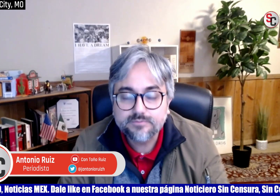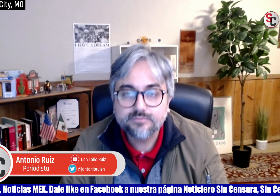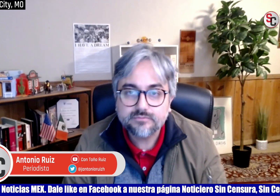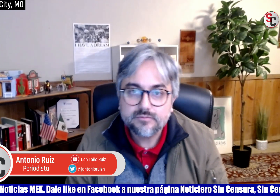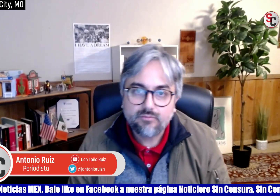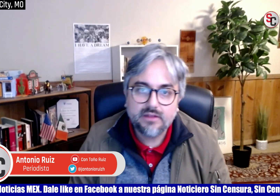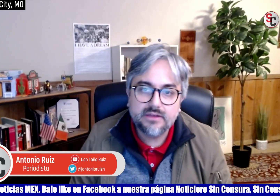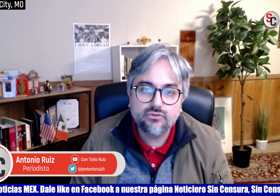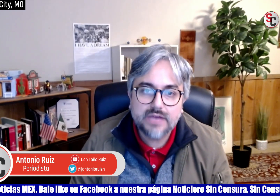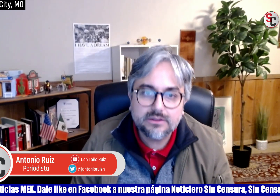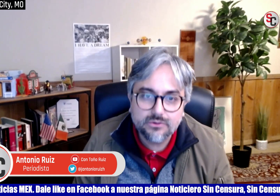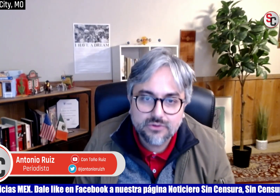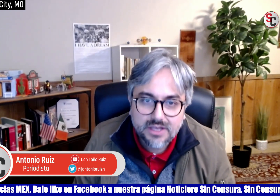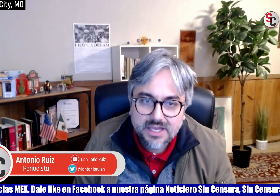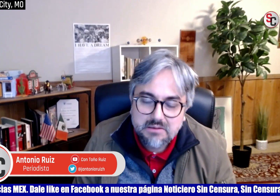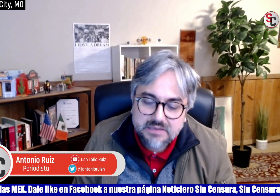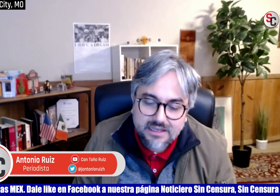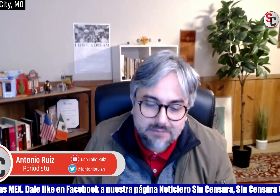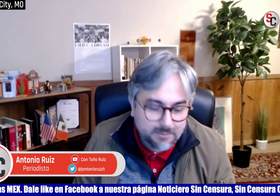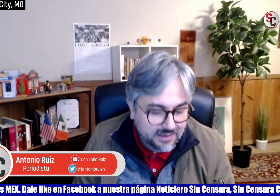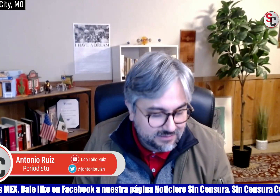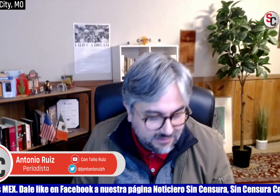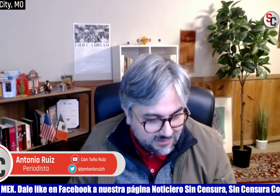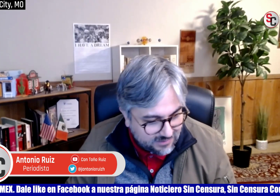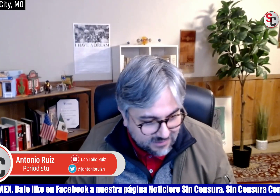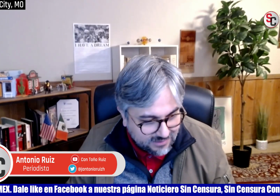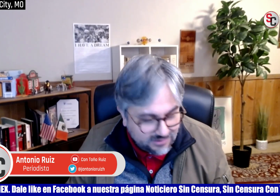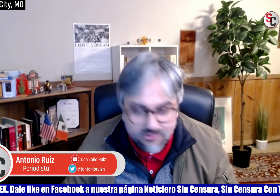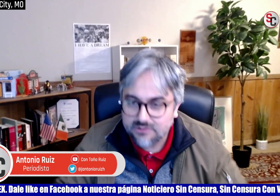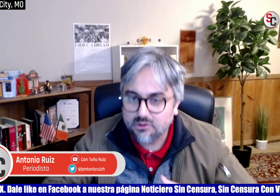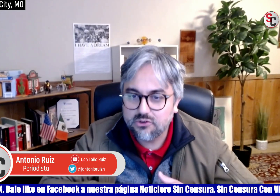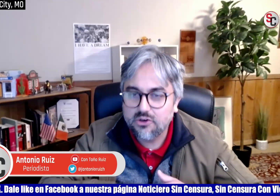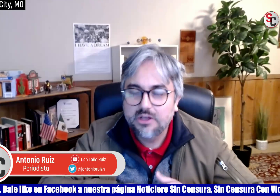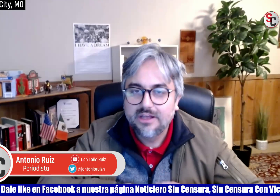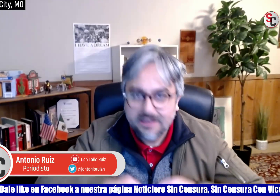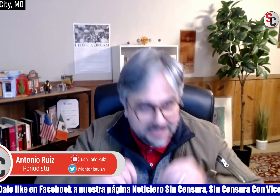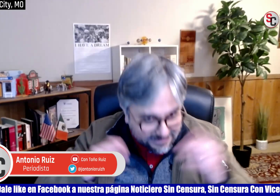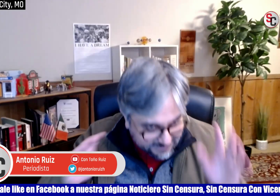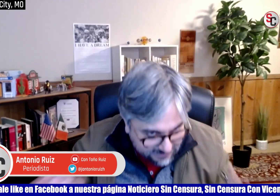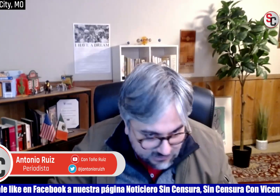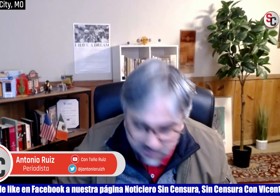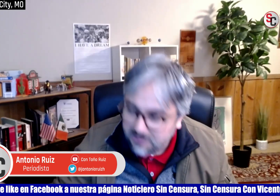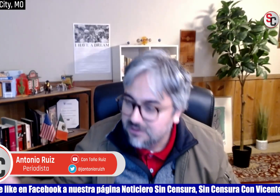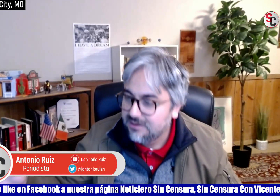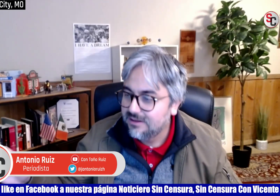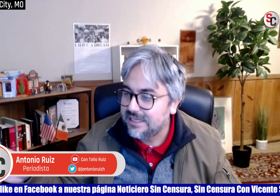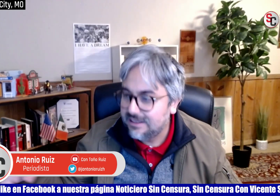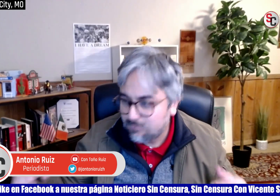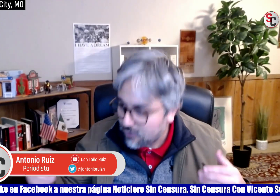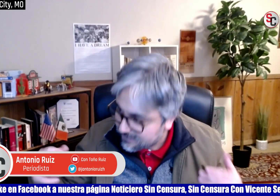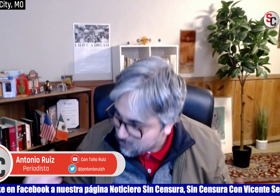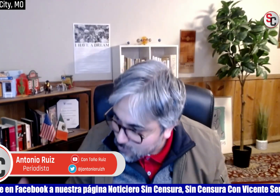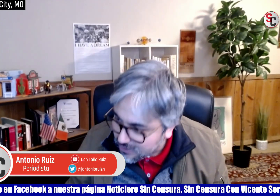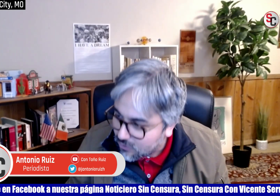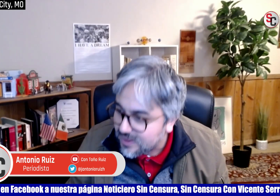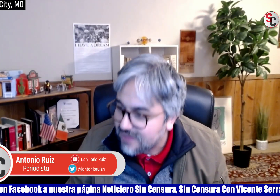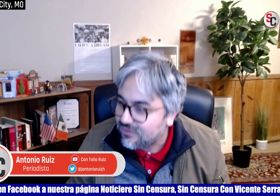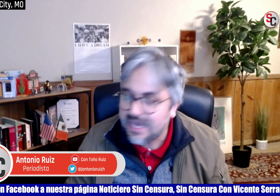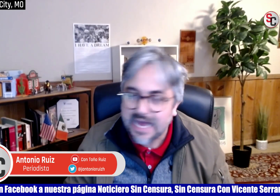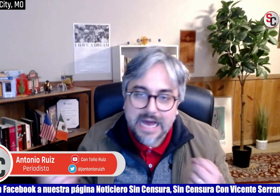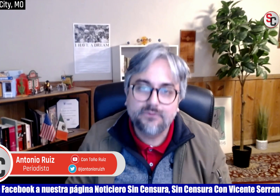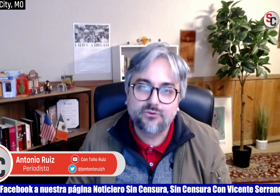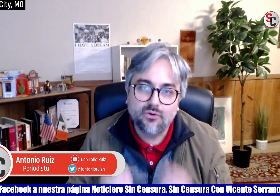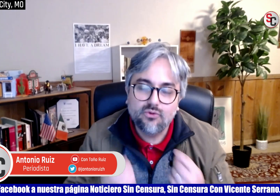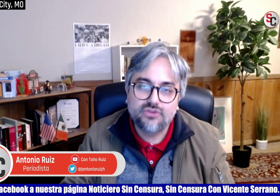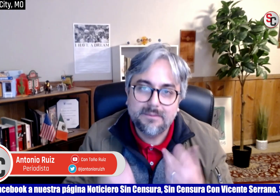¿no?, de sus actos. Aquí me parece que es una situación, insisto, y voy a ser muy